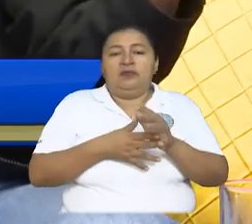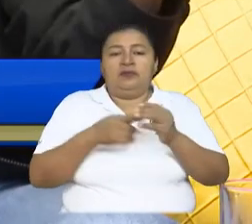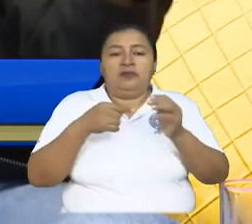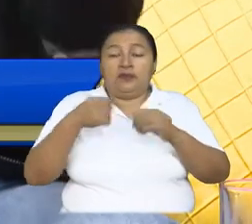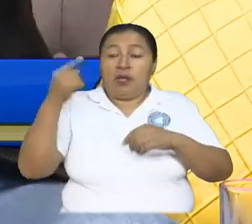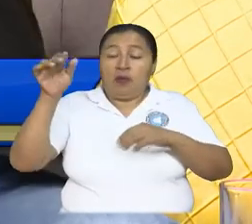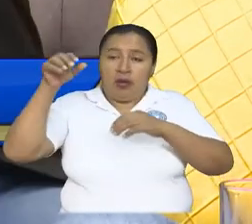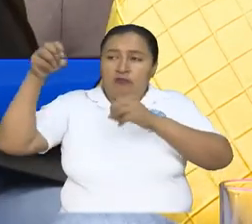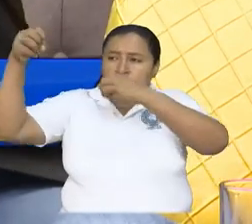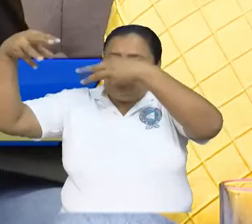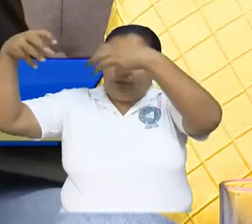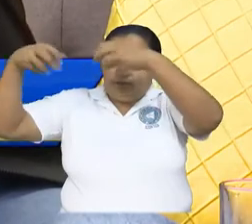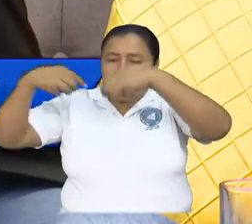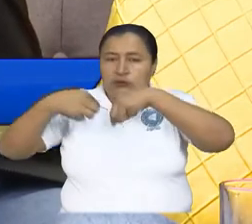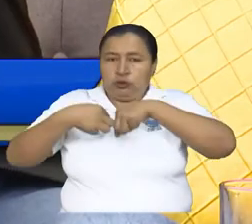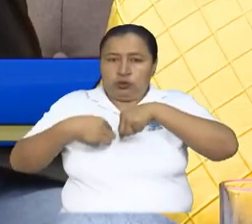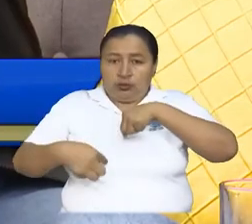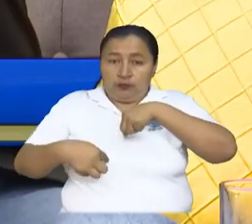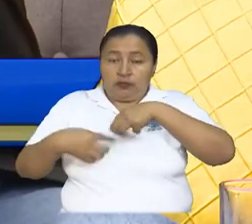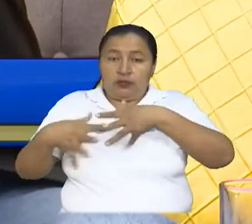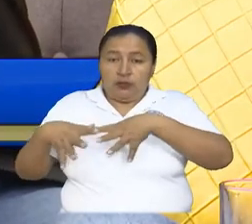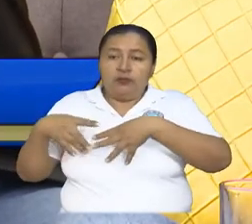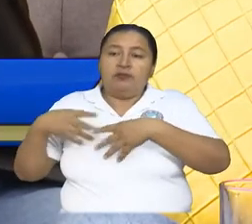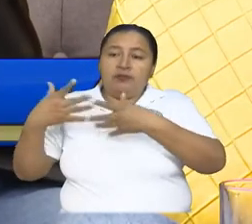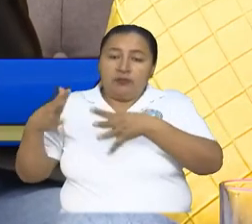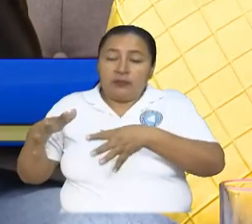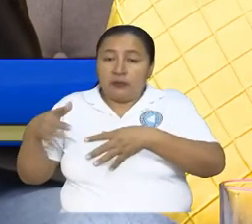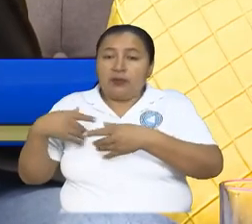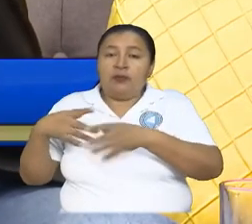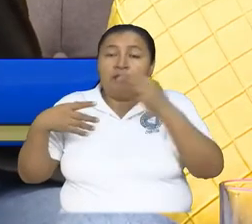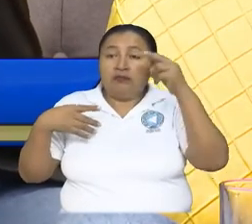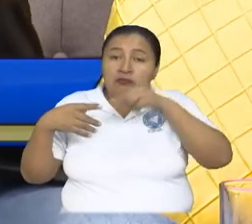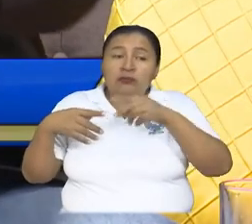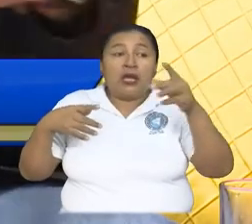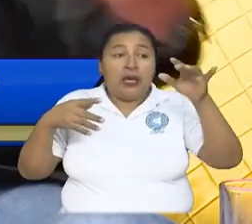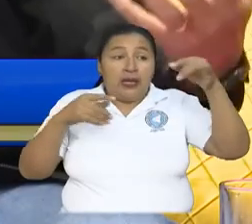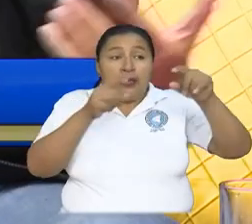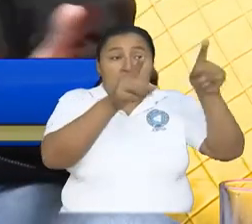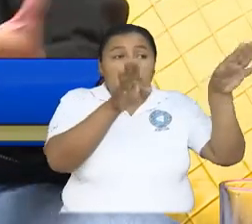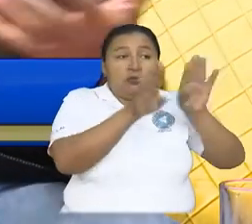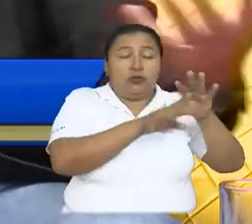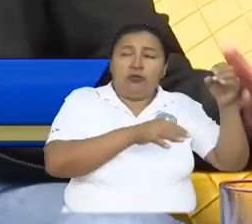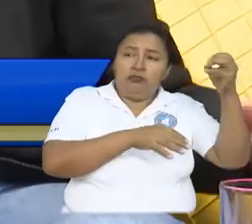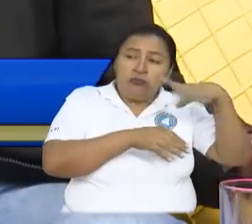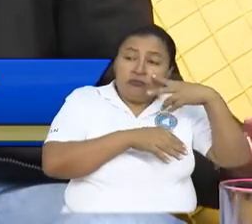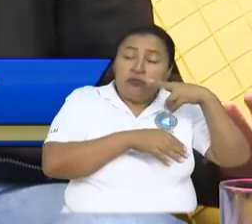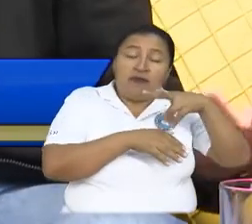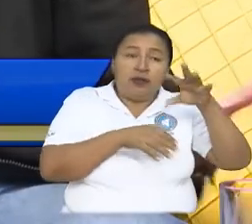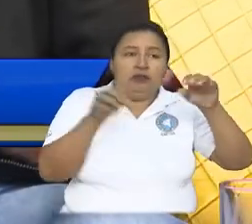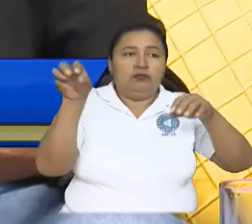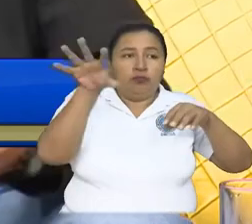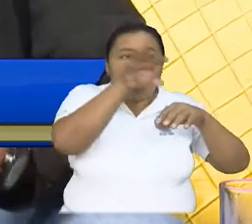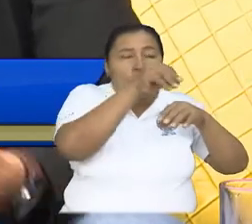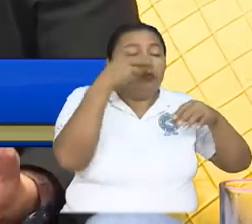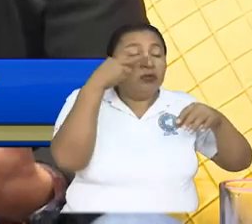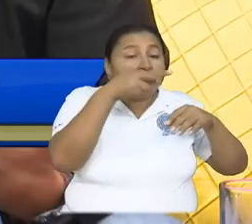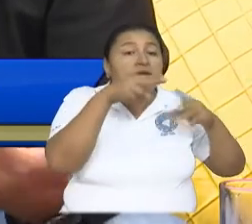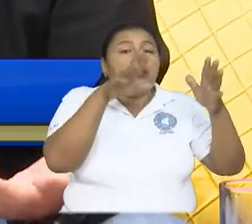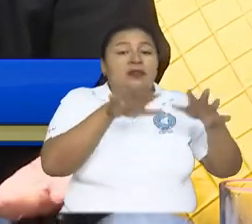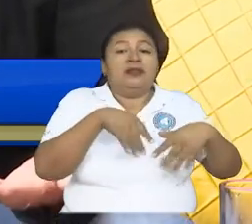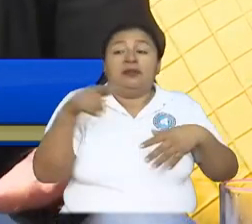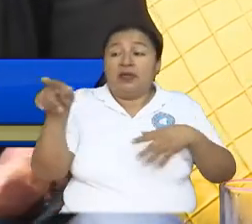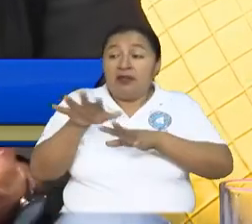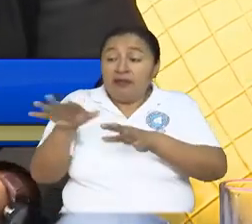cirugía y después regresa el maestro al auditorio a discutir con los que vieron verdad de tal forma